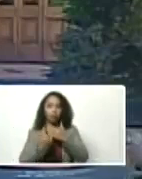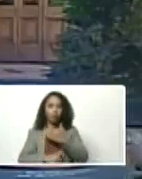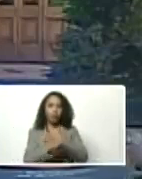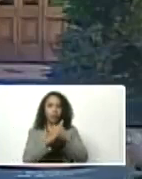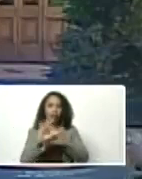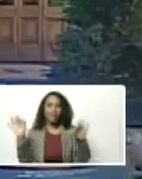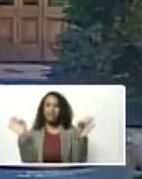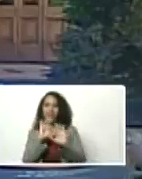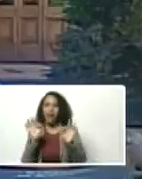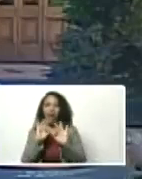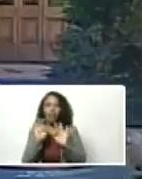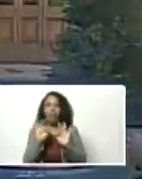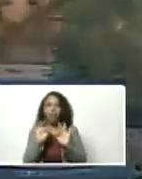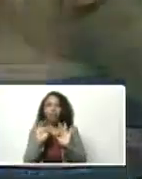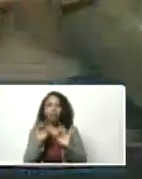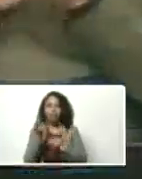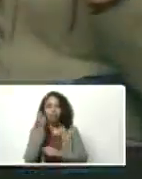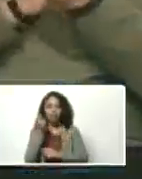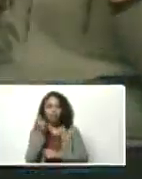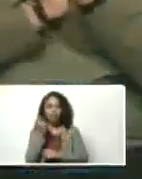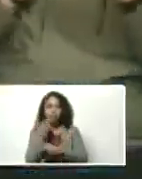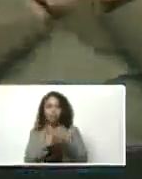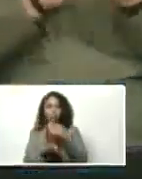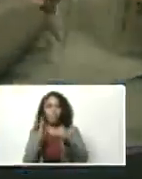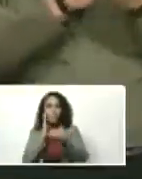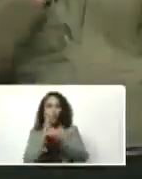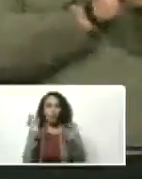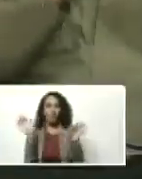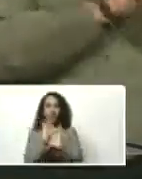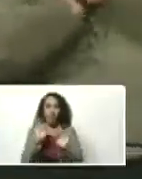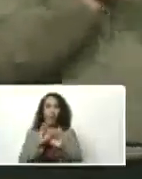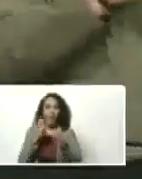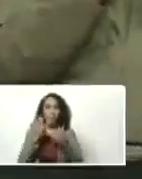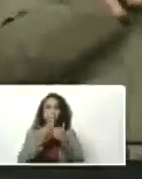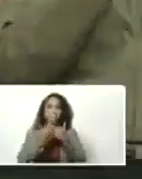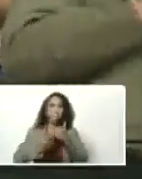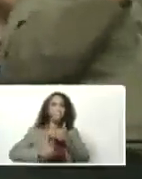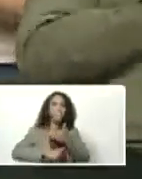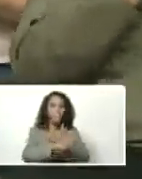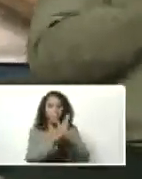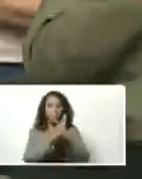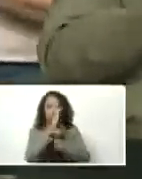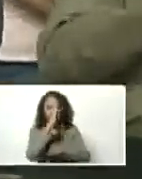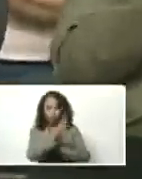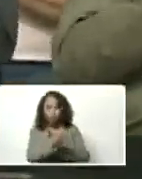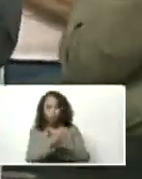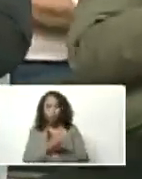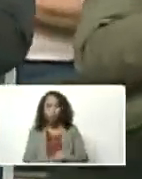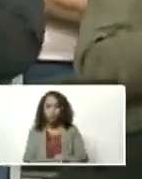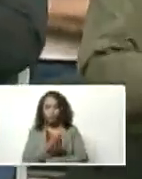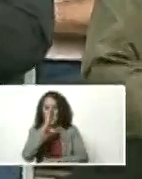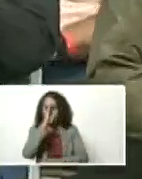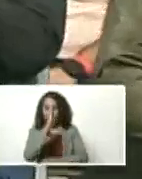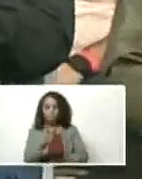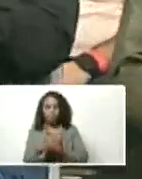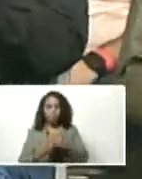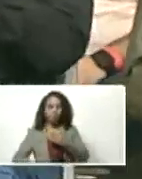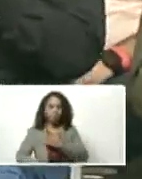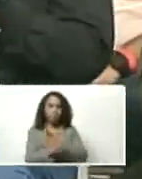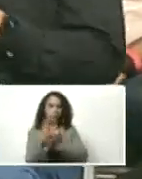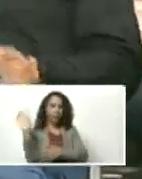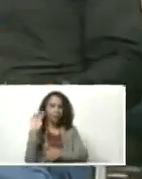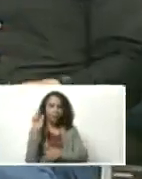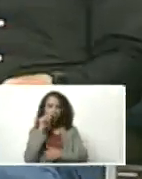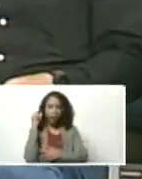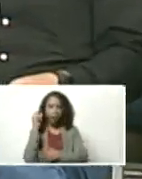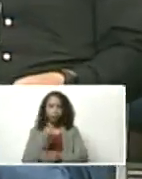y nada ni nadie la va a detener. Lo que vamos es pa'lante, pa'lante los venezolanos